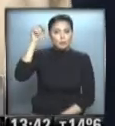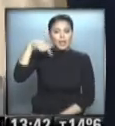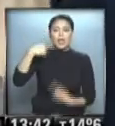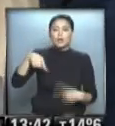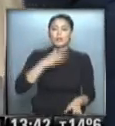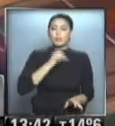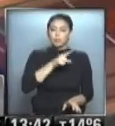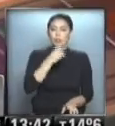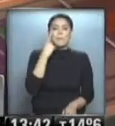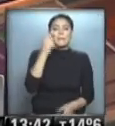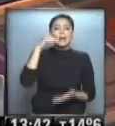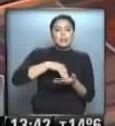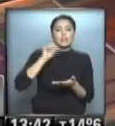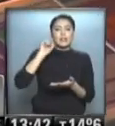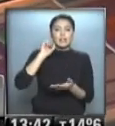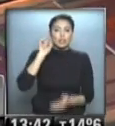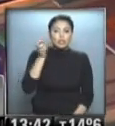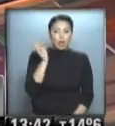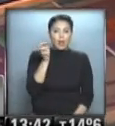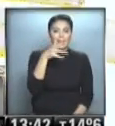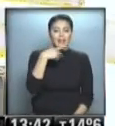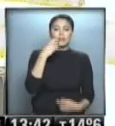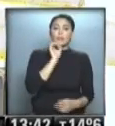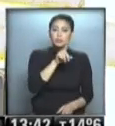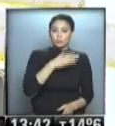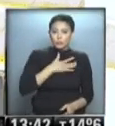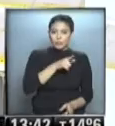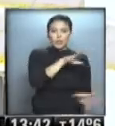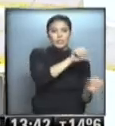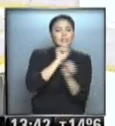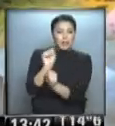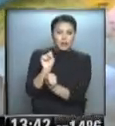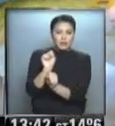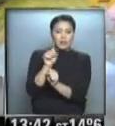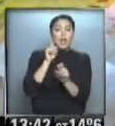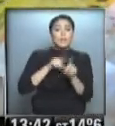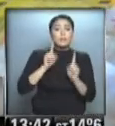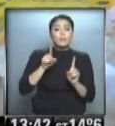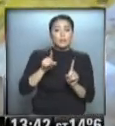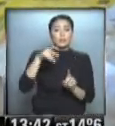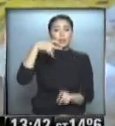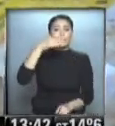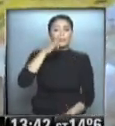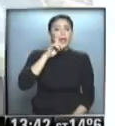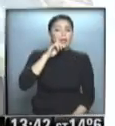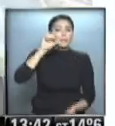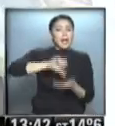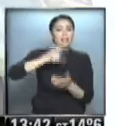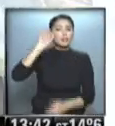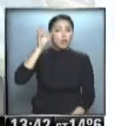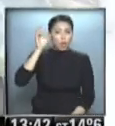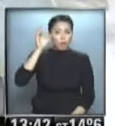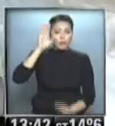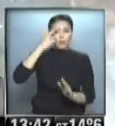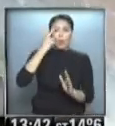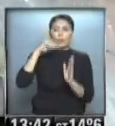bienes por más de 1.000 millones de dólares. Tal es así que en el momento de la incautación el Producto Bruto Interno de Colombia bajó